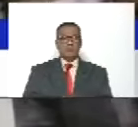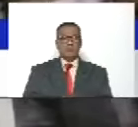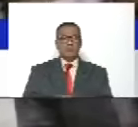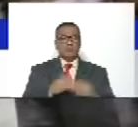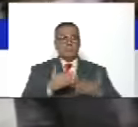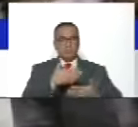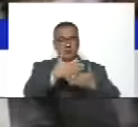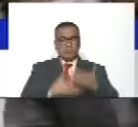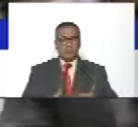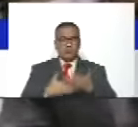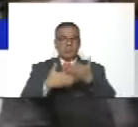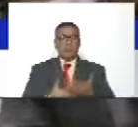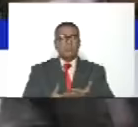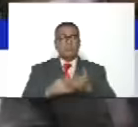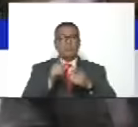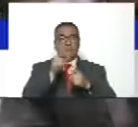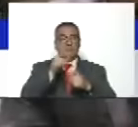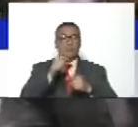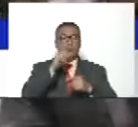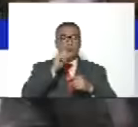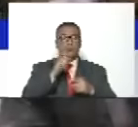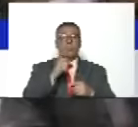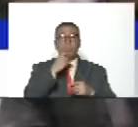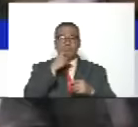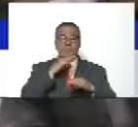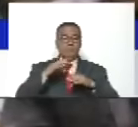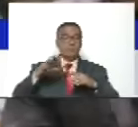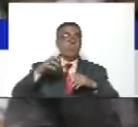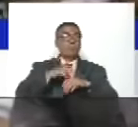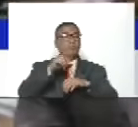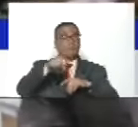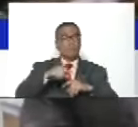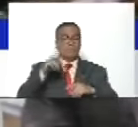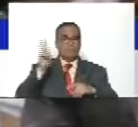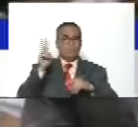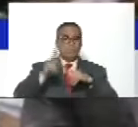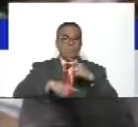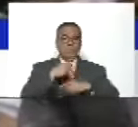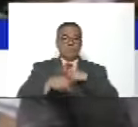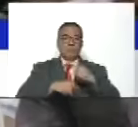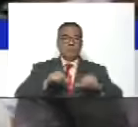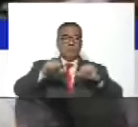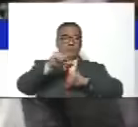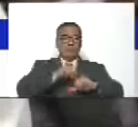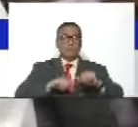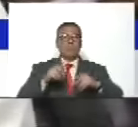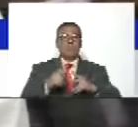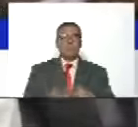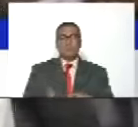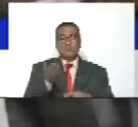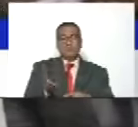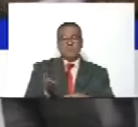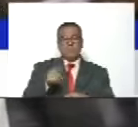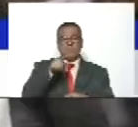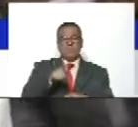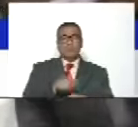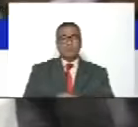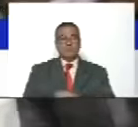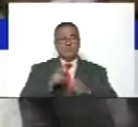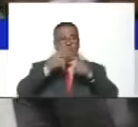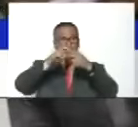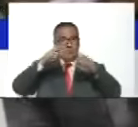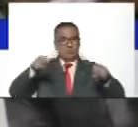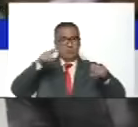de los certificados de diamantes venezolanos dentro del esquema y proceso Kimberley, vital para el